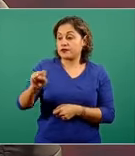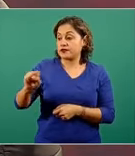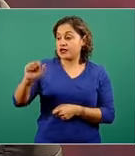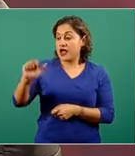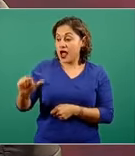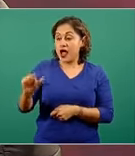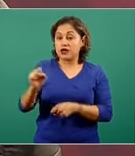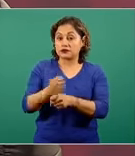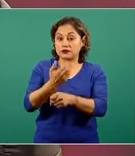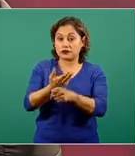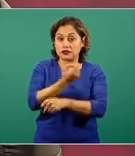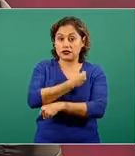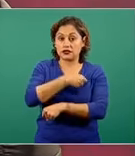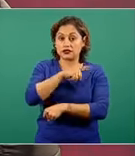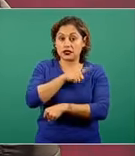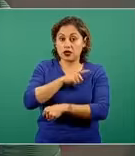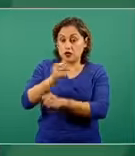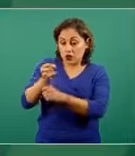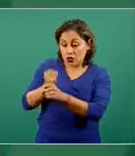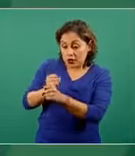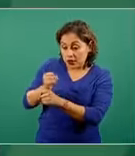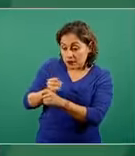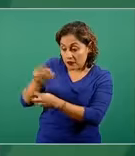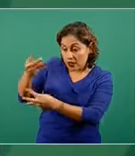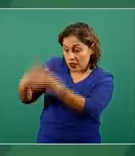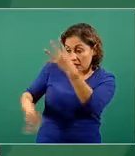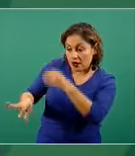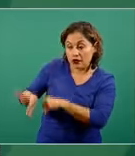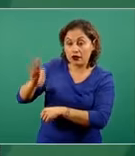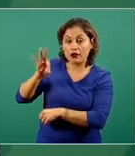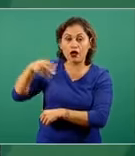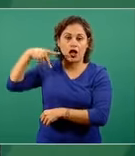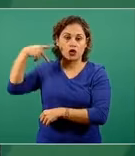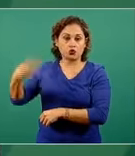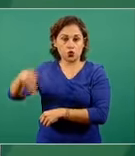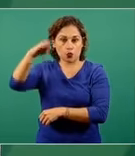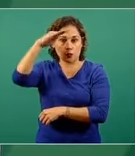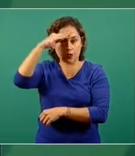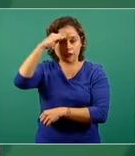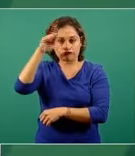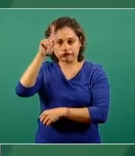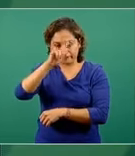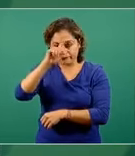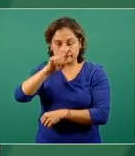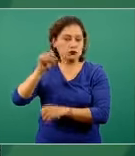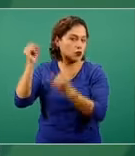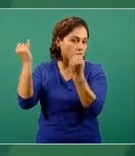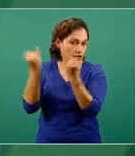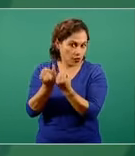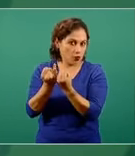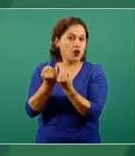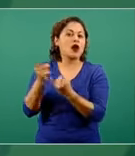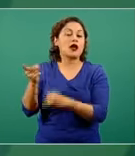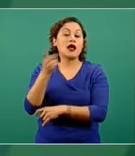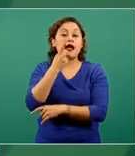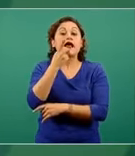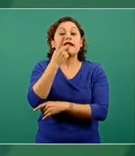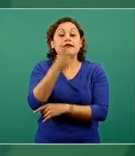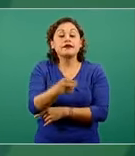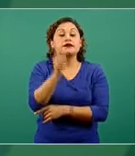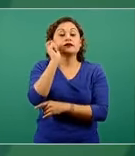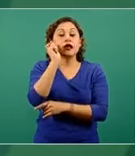Salud en base a la evidencia científica disponible hasta este momento, que no se cuenta con precisamente